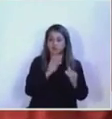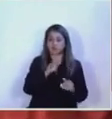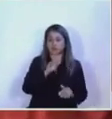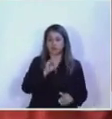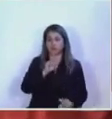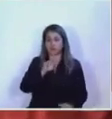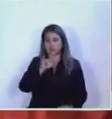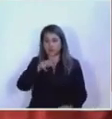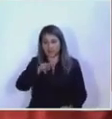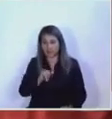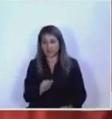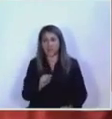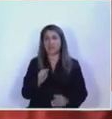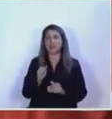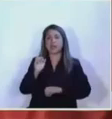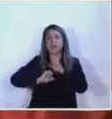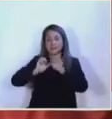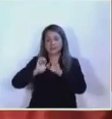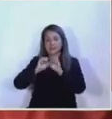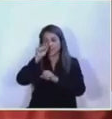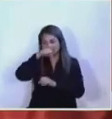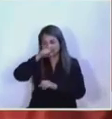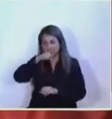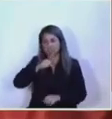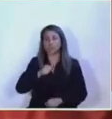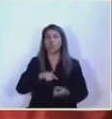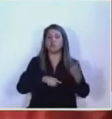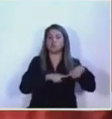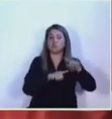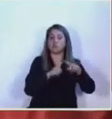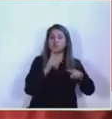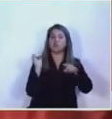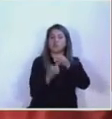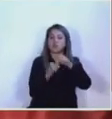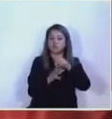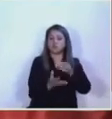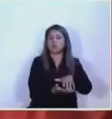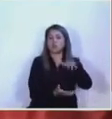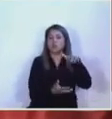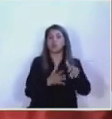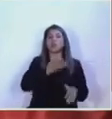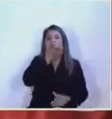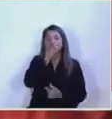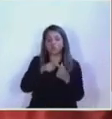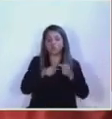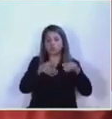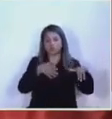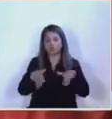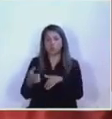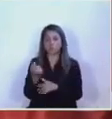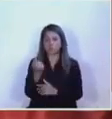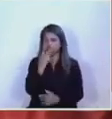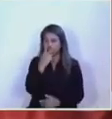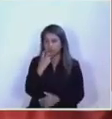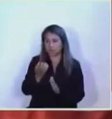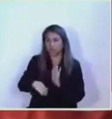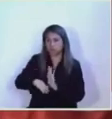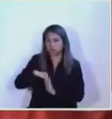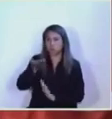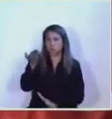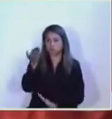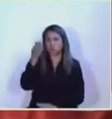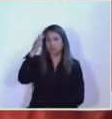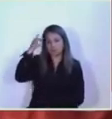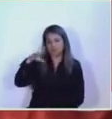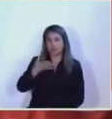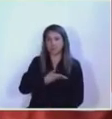caso de la planta de los cerdos y las zonas de sacrificio, Punta Arenas y las movilizaciones por el precio del gas, de las que sabe, por cierto,